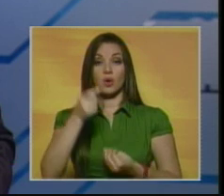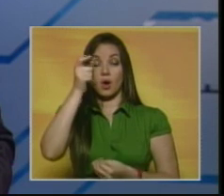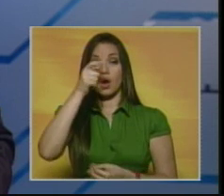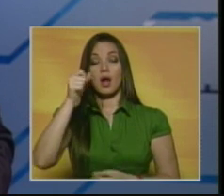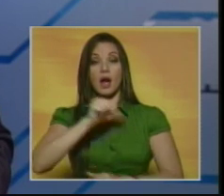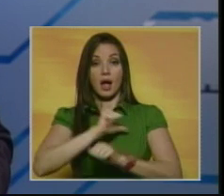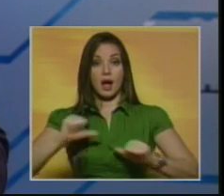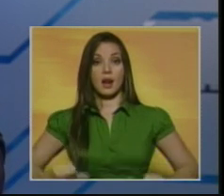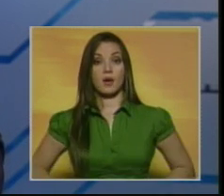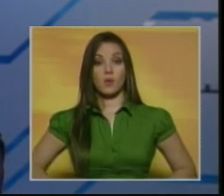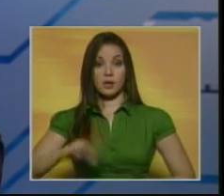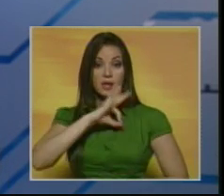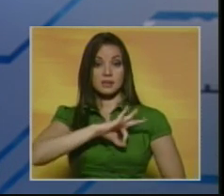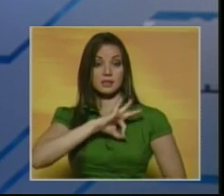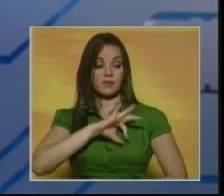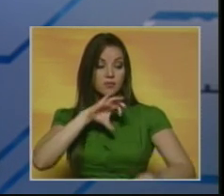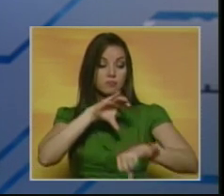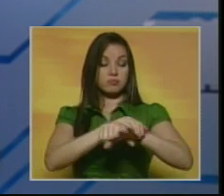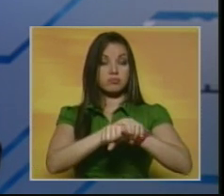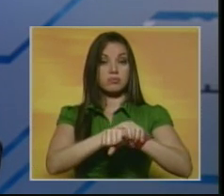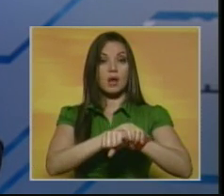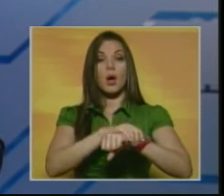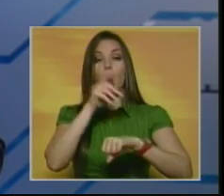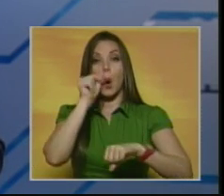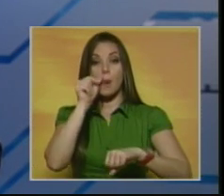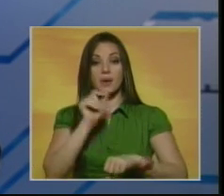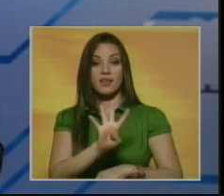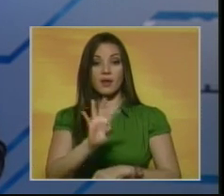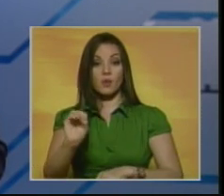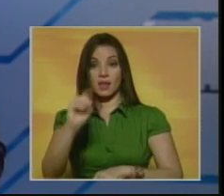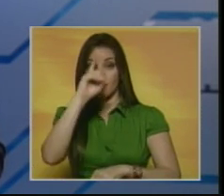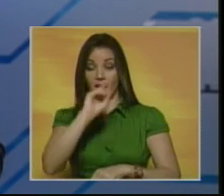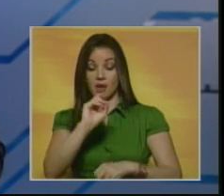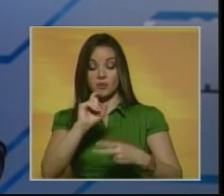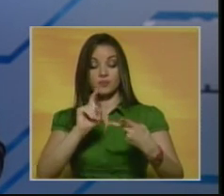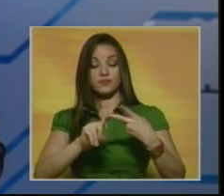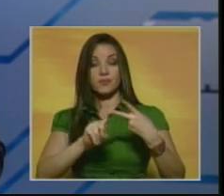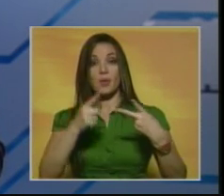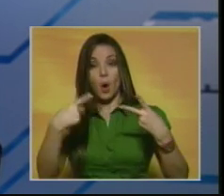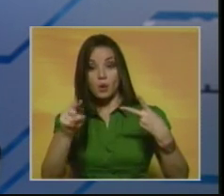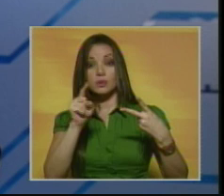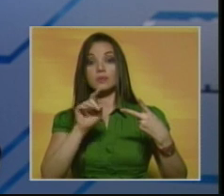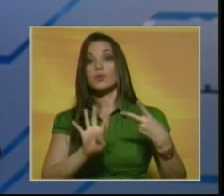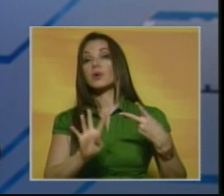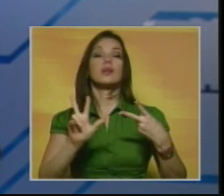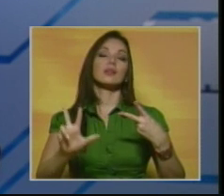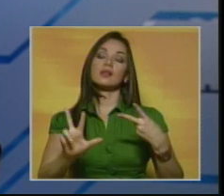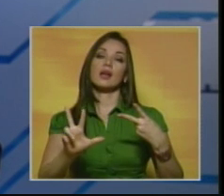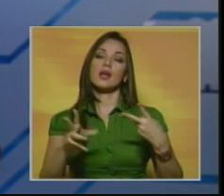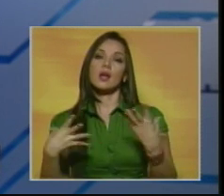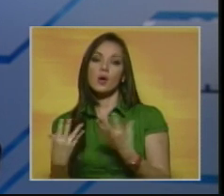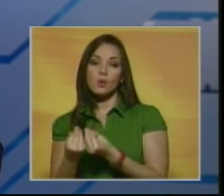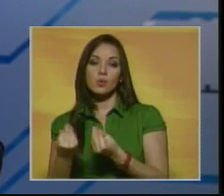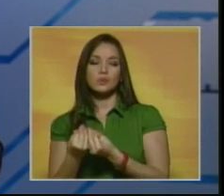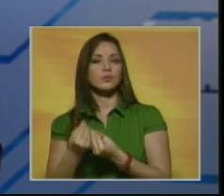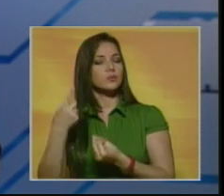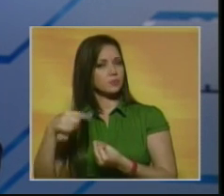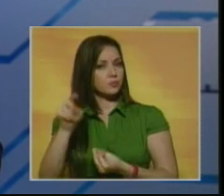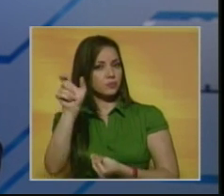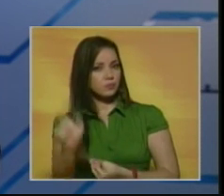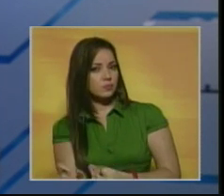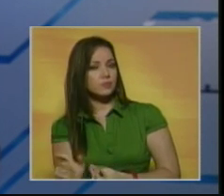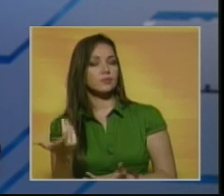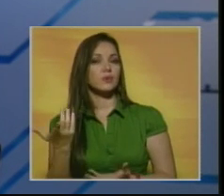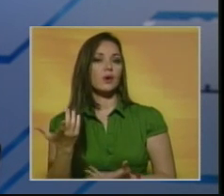a David Pla, de 40 años, e Iraxe Sorzábal, de 43, quienes junto a José Antonio Urricoechea,